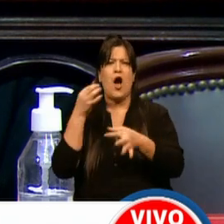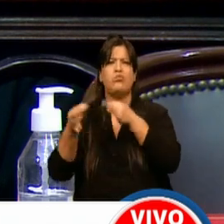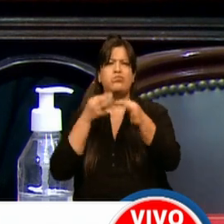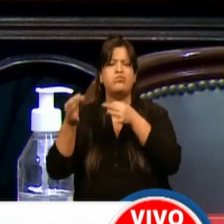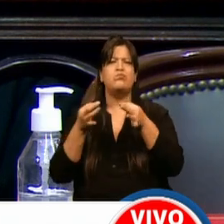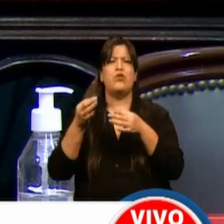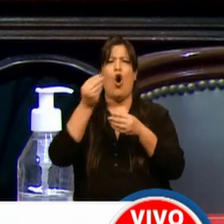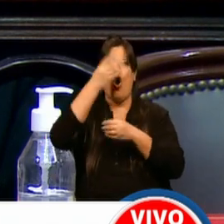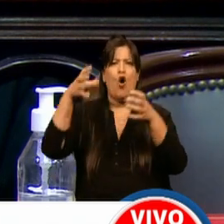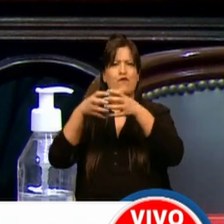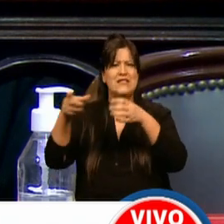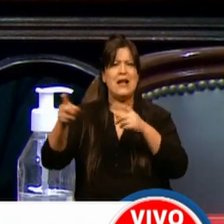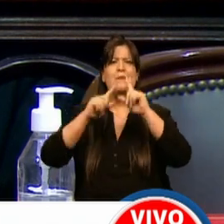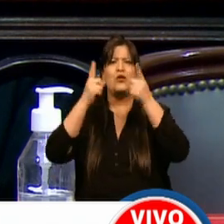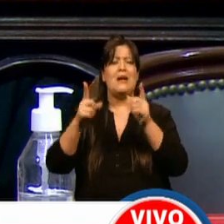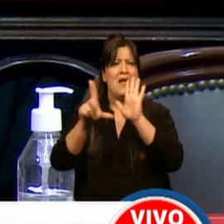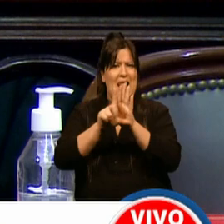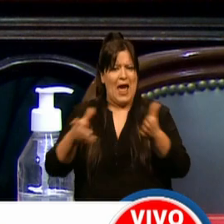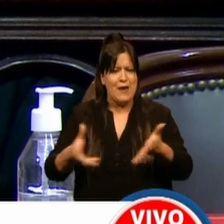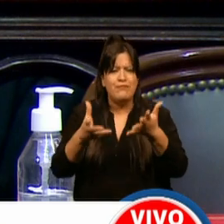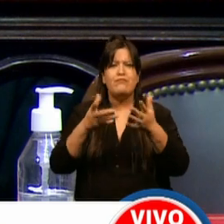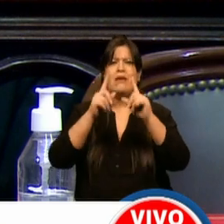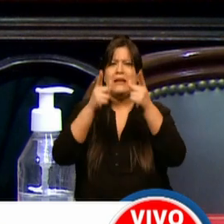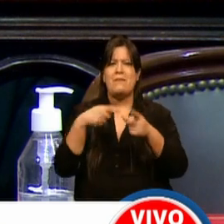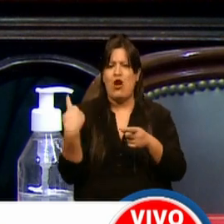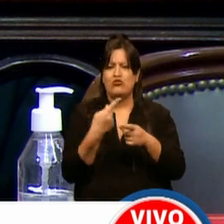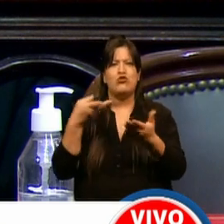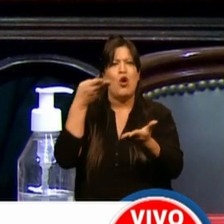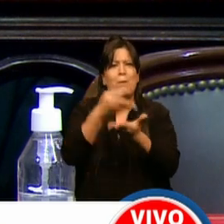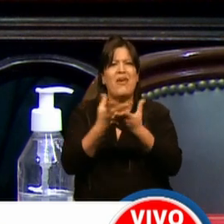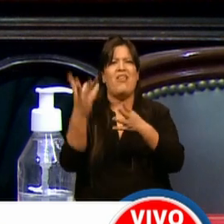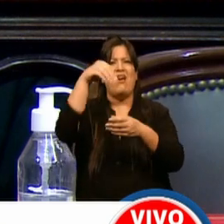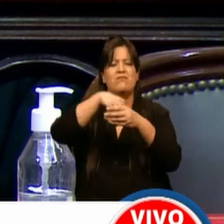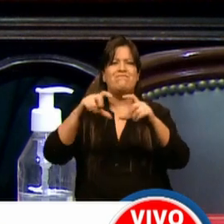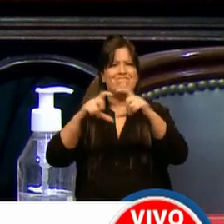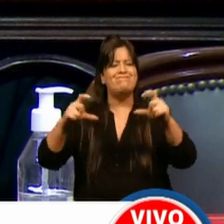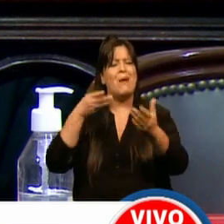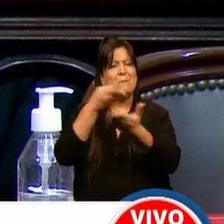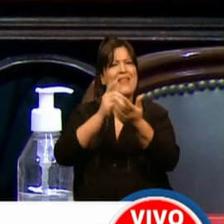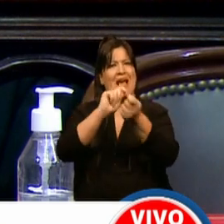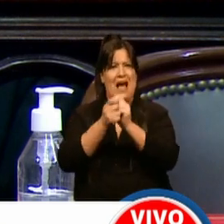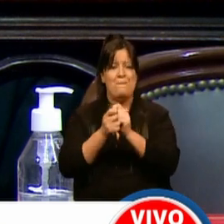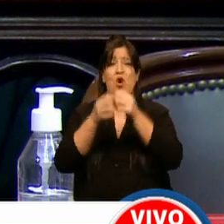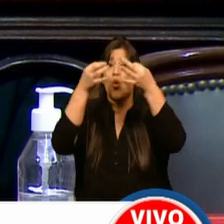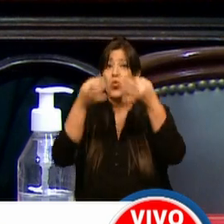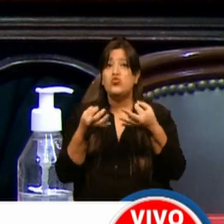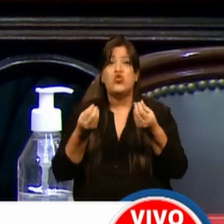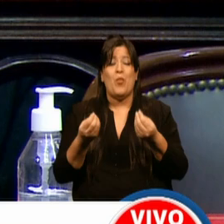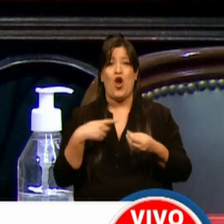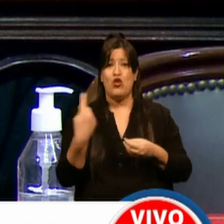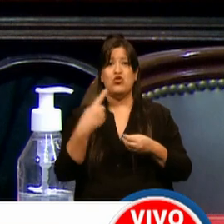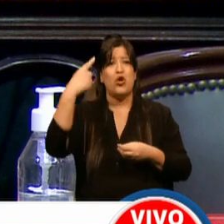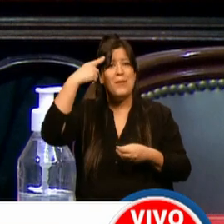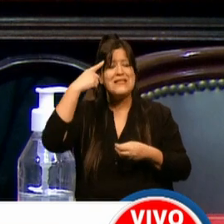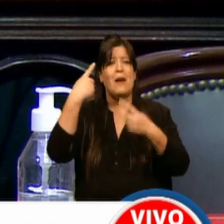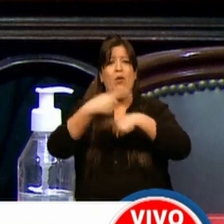oficialismo y con los que promueven esta ley y hemos solicitado la posibilidad de introducir cambios justamente porque creemos en